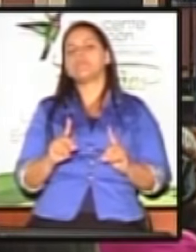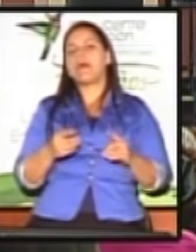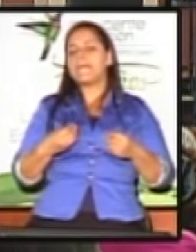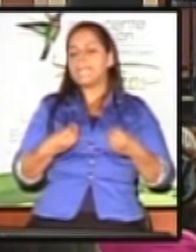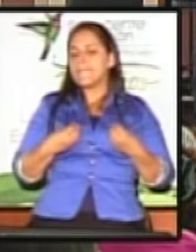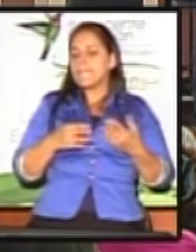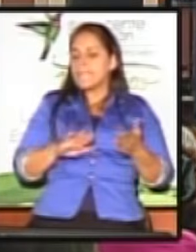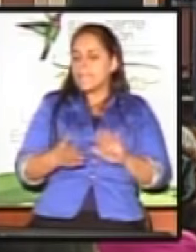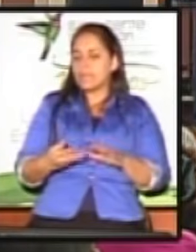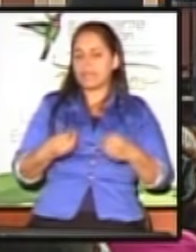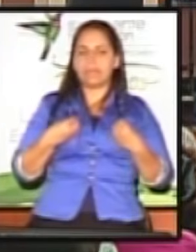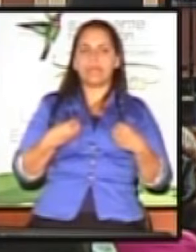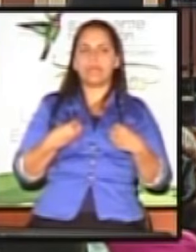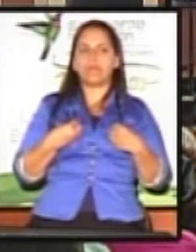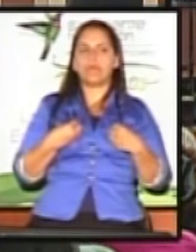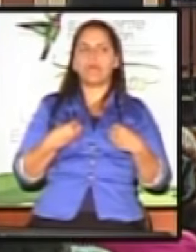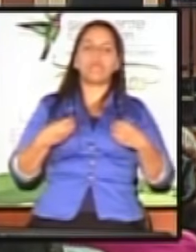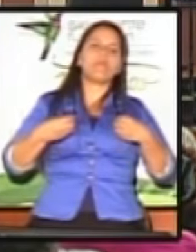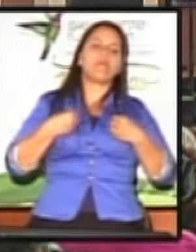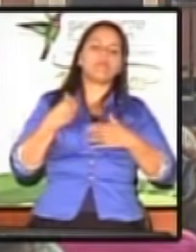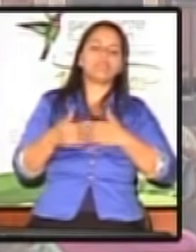viviendo o vivir muriendo.